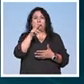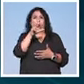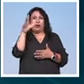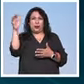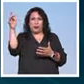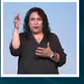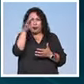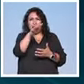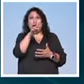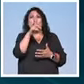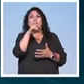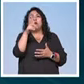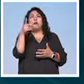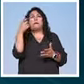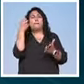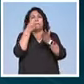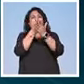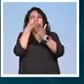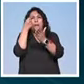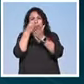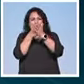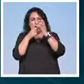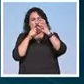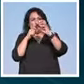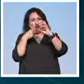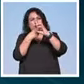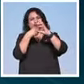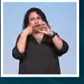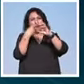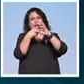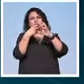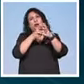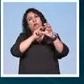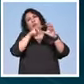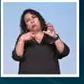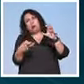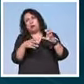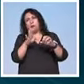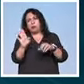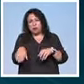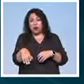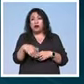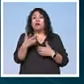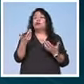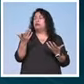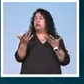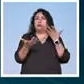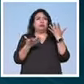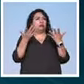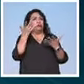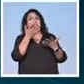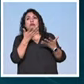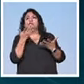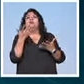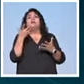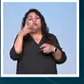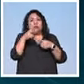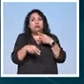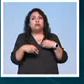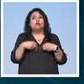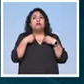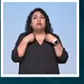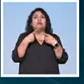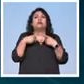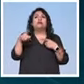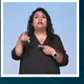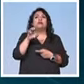hacia los faros y se golpean contra los cristales una y otra vez hasta morir y que desorienta interrumpe los ciclos de vida de los